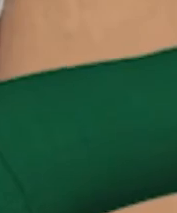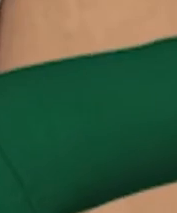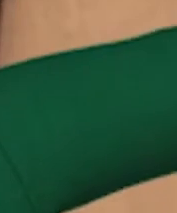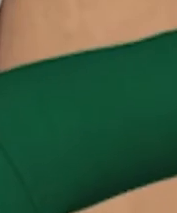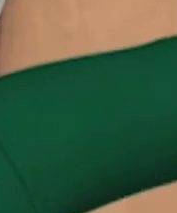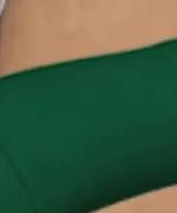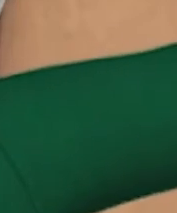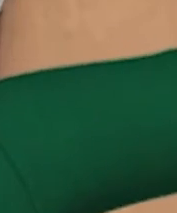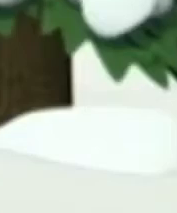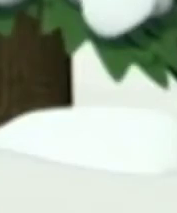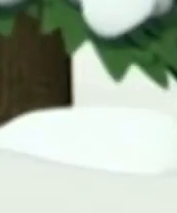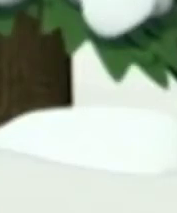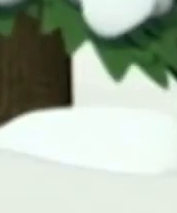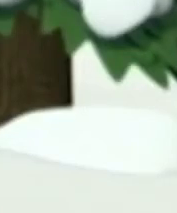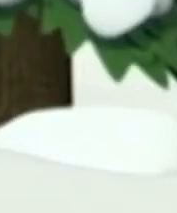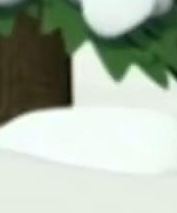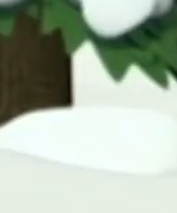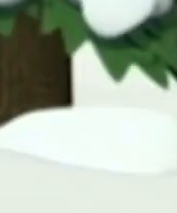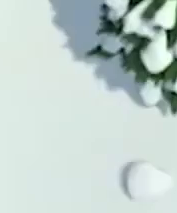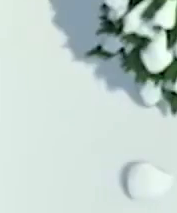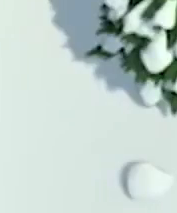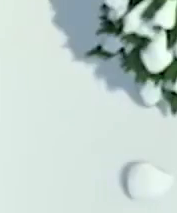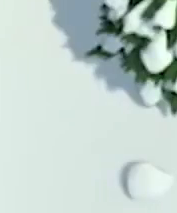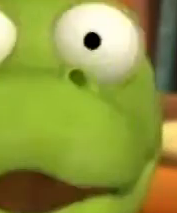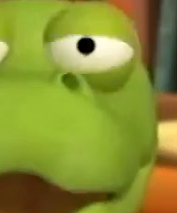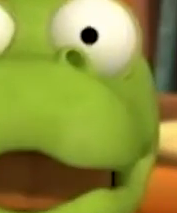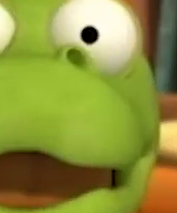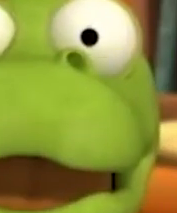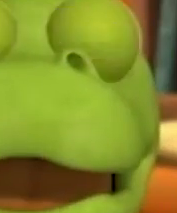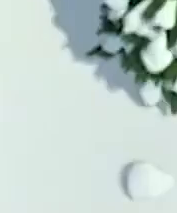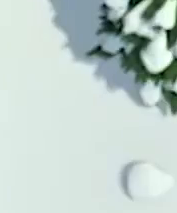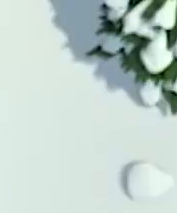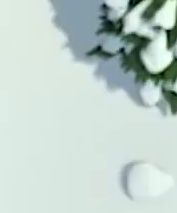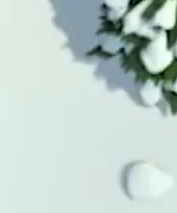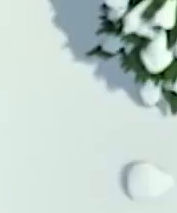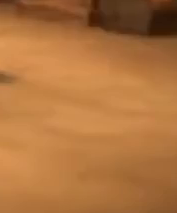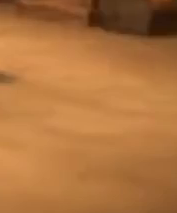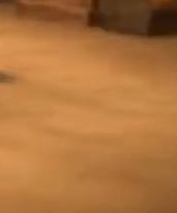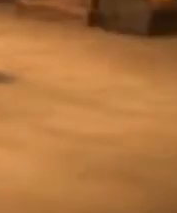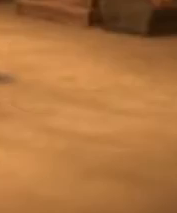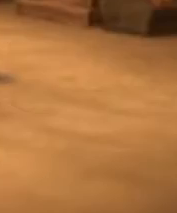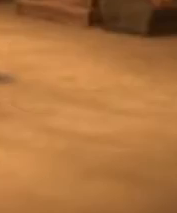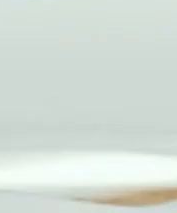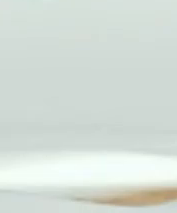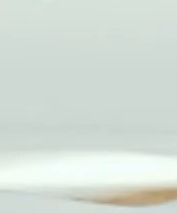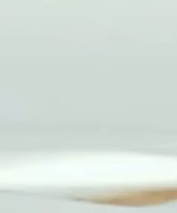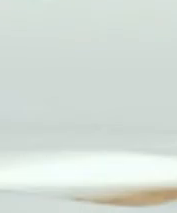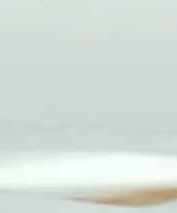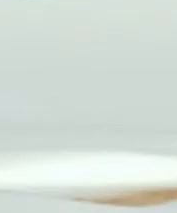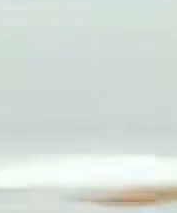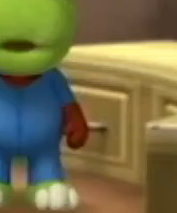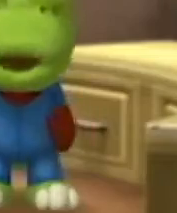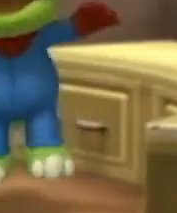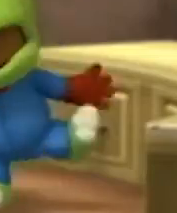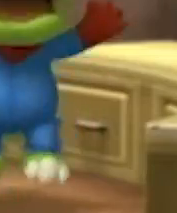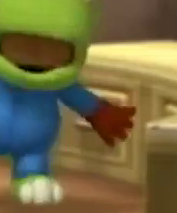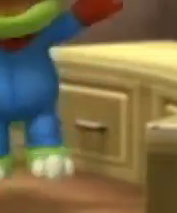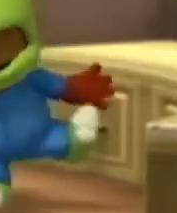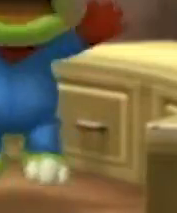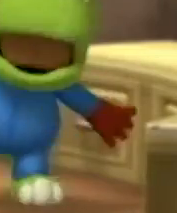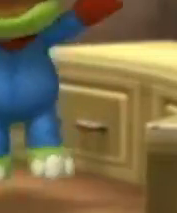mis amigos. Pororo vive en una isla nevada. ¡Oh! Con diferentes animales que son sus amigos.